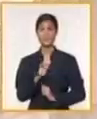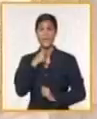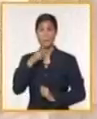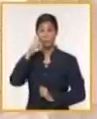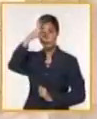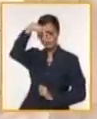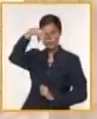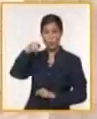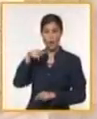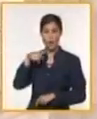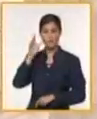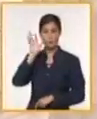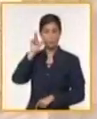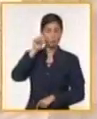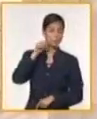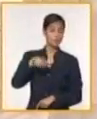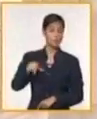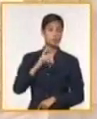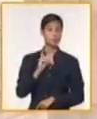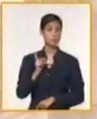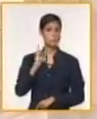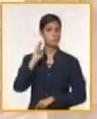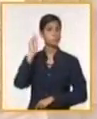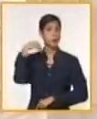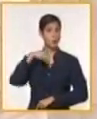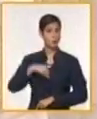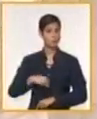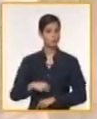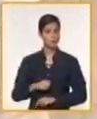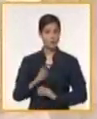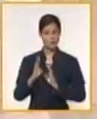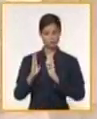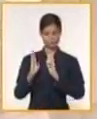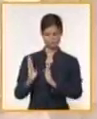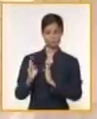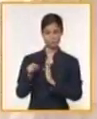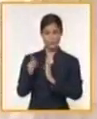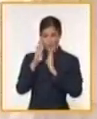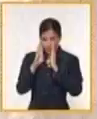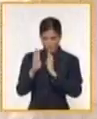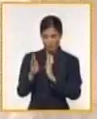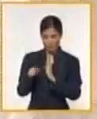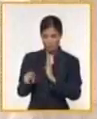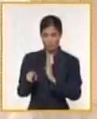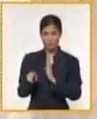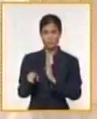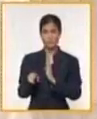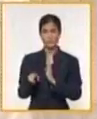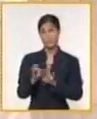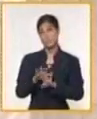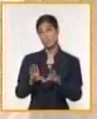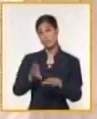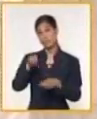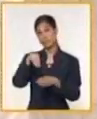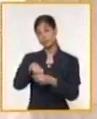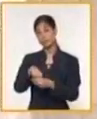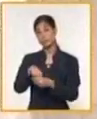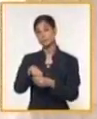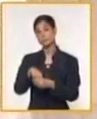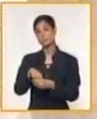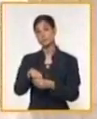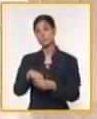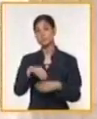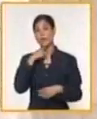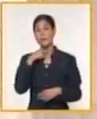Vance tampoco, pero no es así. Y entonces, por último, desde el punto de vista interno, porque no es realmente lo que